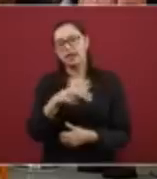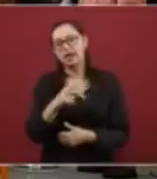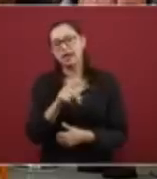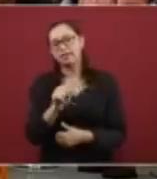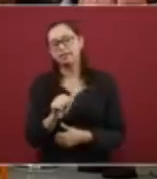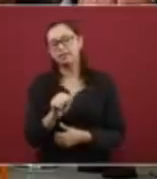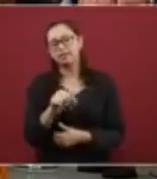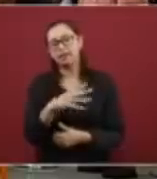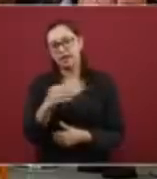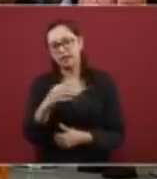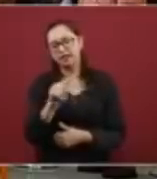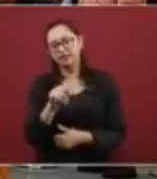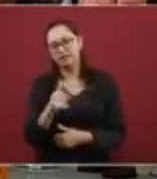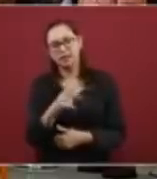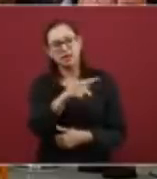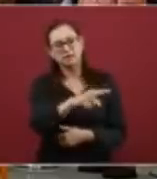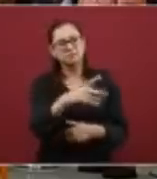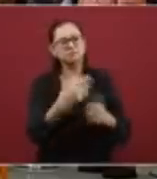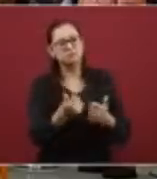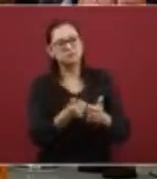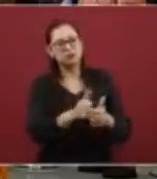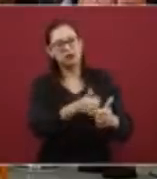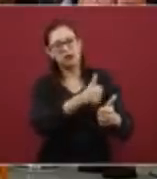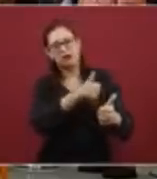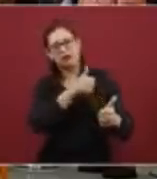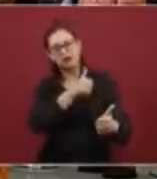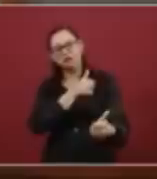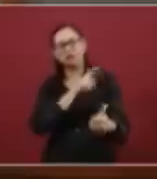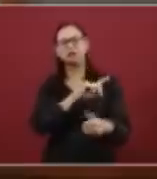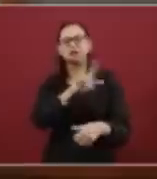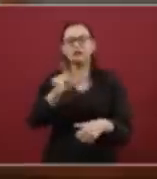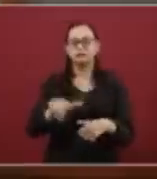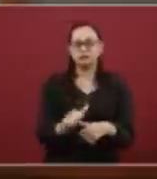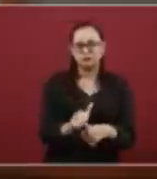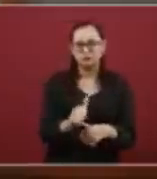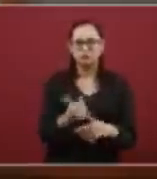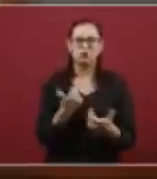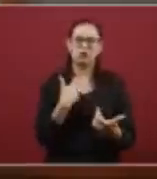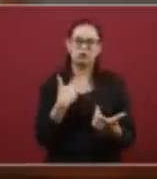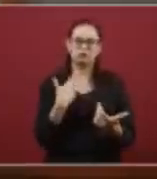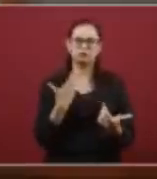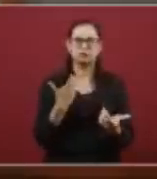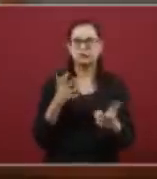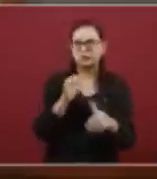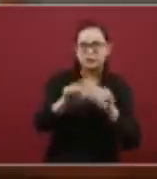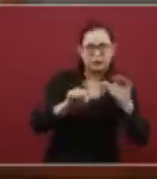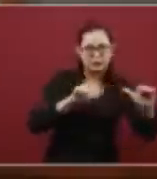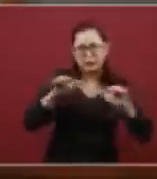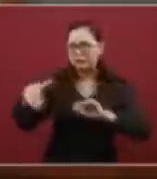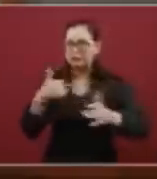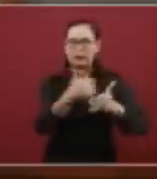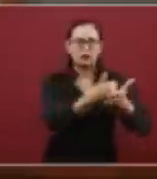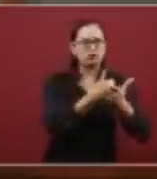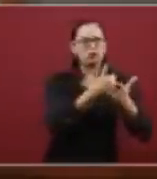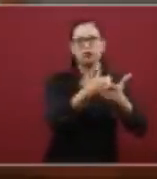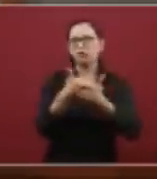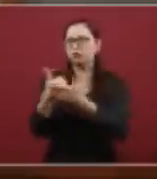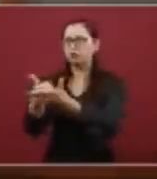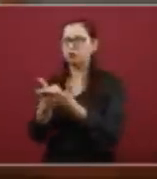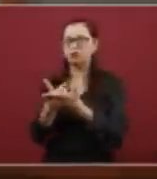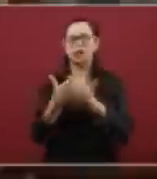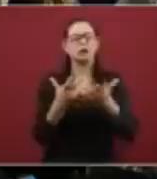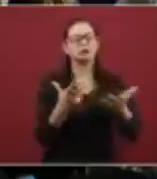se van a rezagar y luego le van a estar pidiendo ayuda al regulador. Entonces, usted que ya tuvo la oportunidad de platicar con